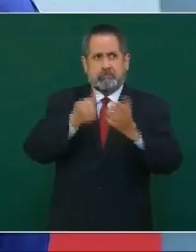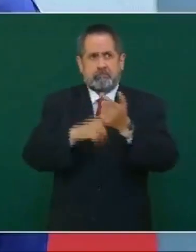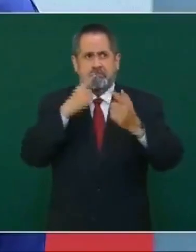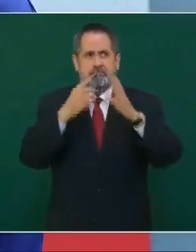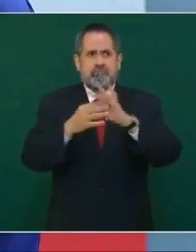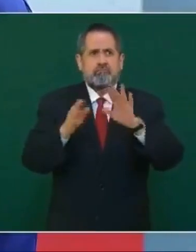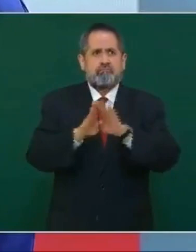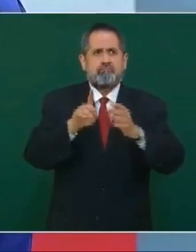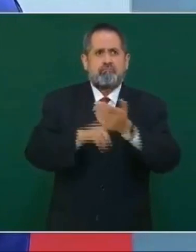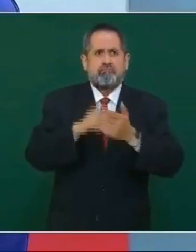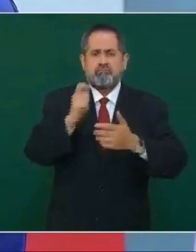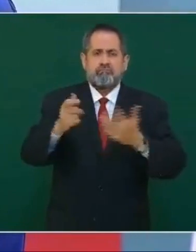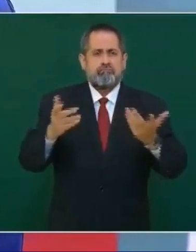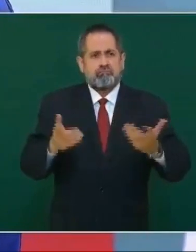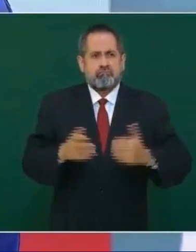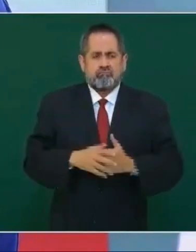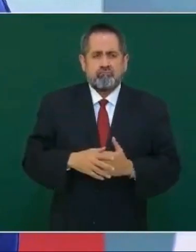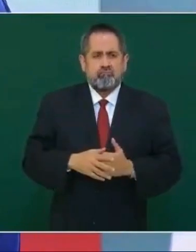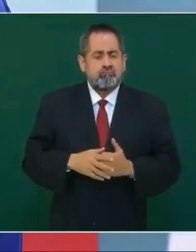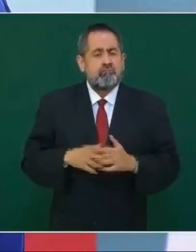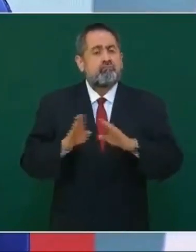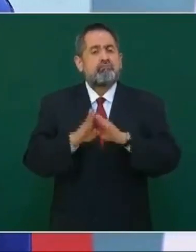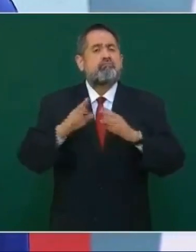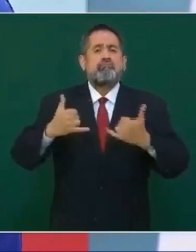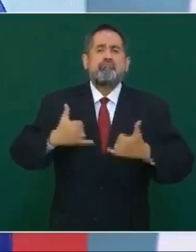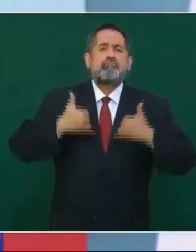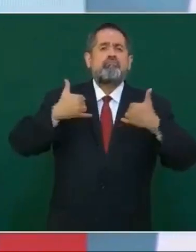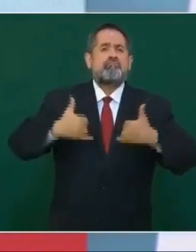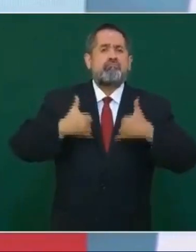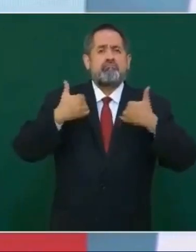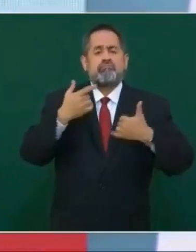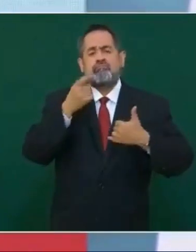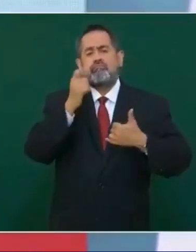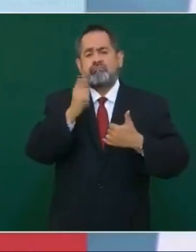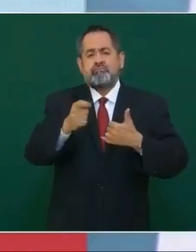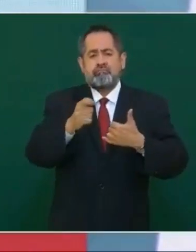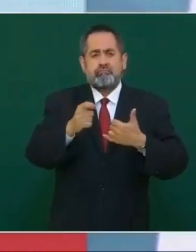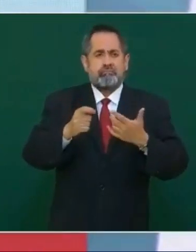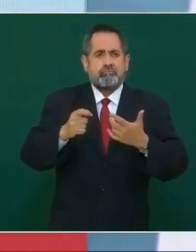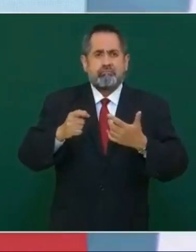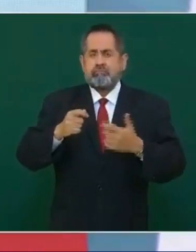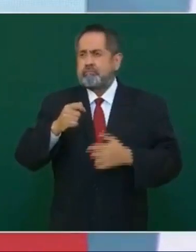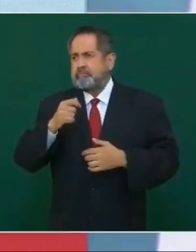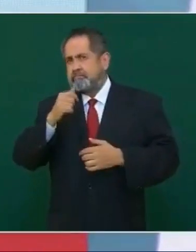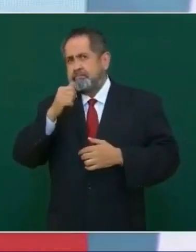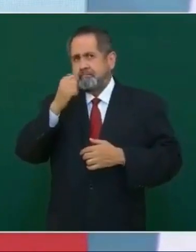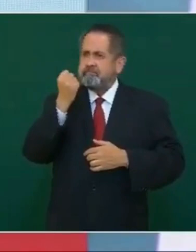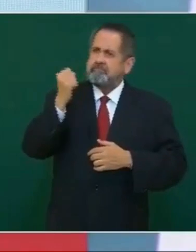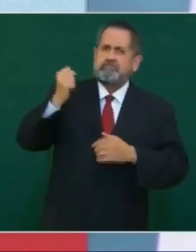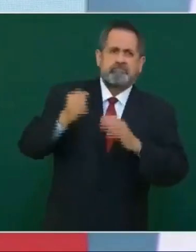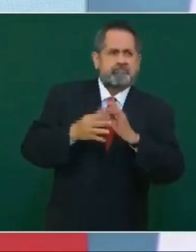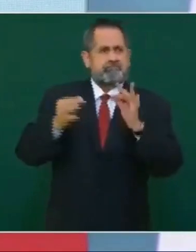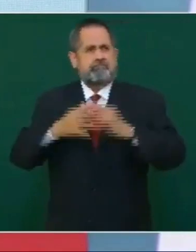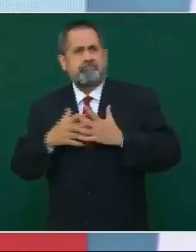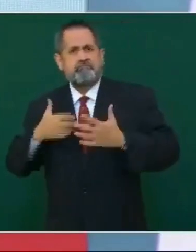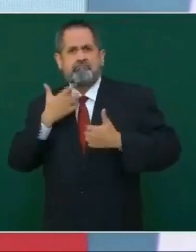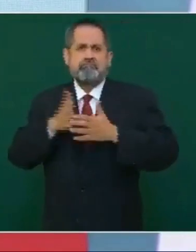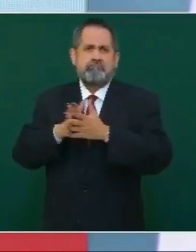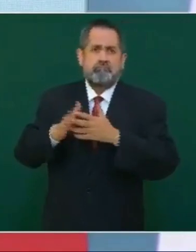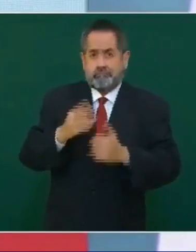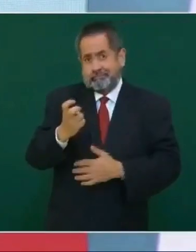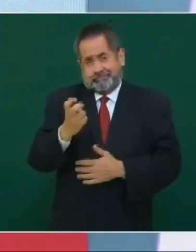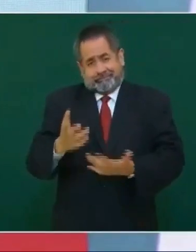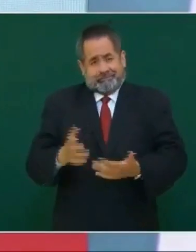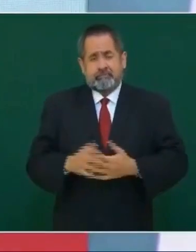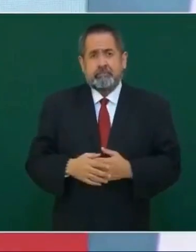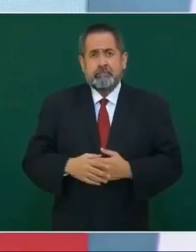porque ser joven y no ser revolucionario es una contradicción. Y pueden venir